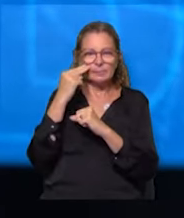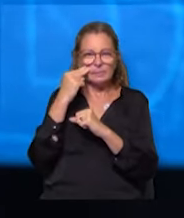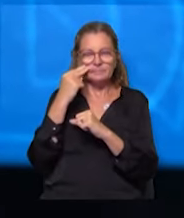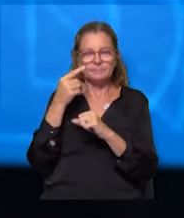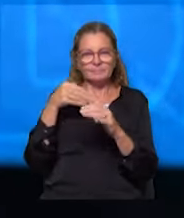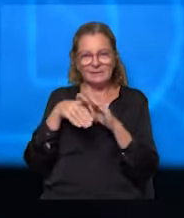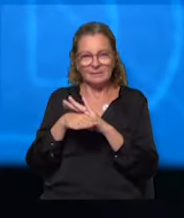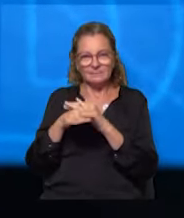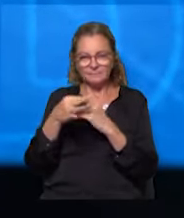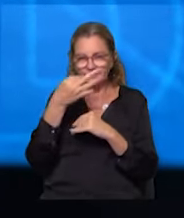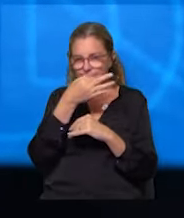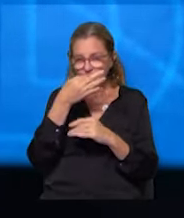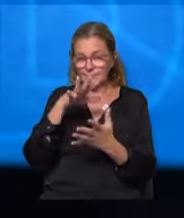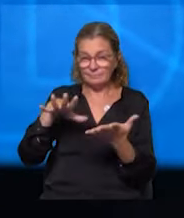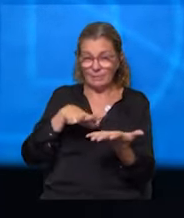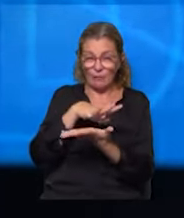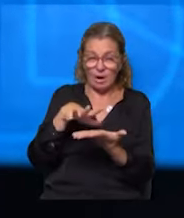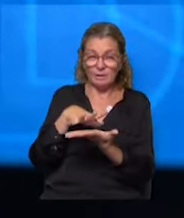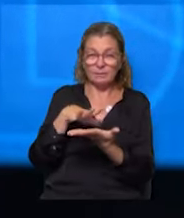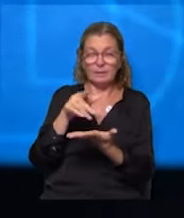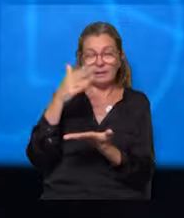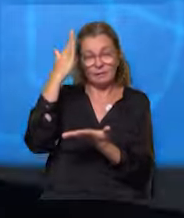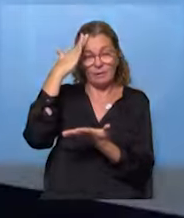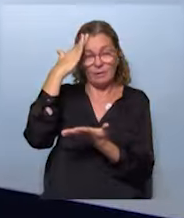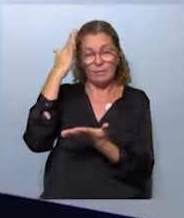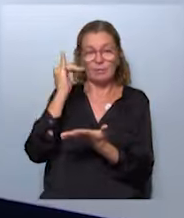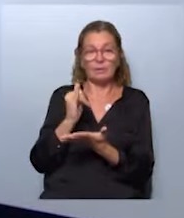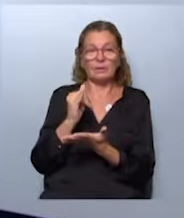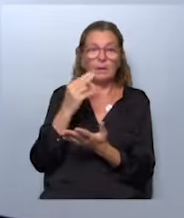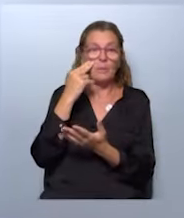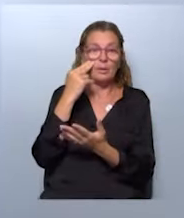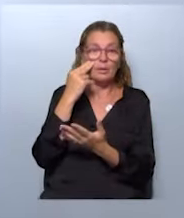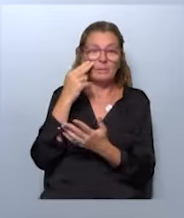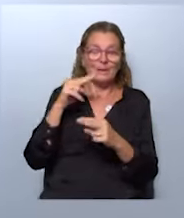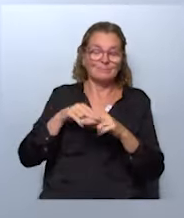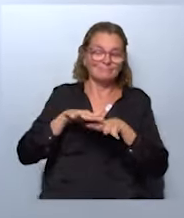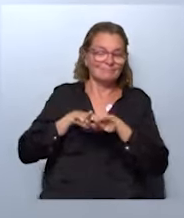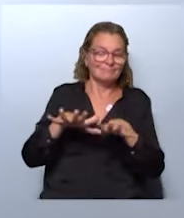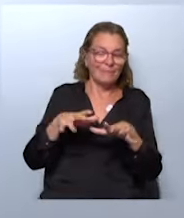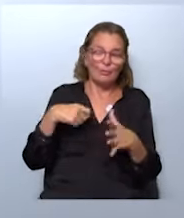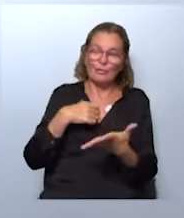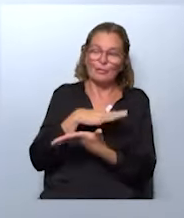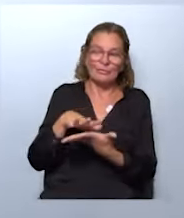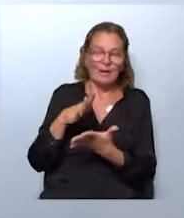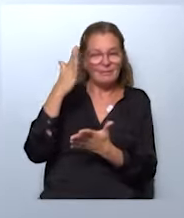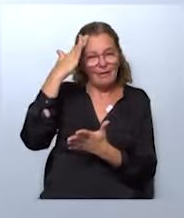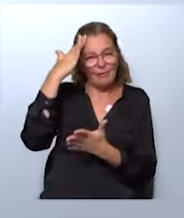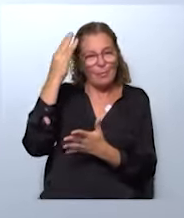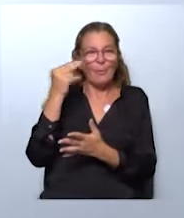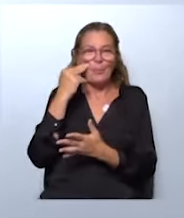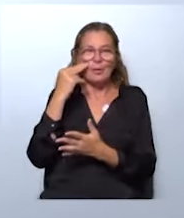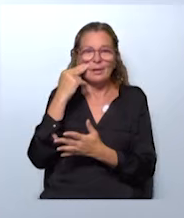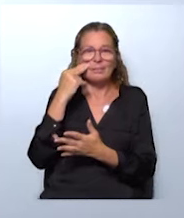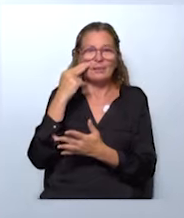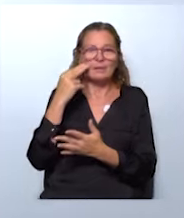penetración del narco en los barrios que sabemos que destruye tejido social sabemos que